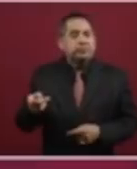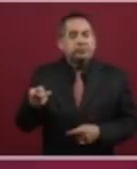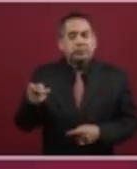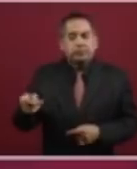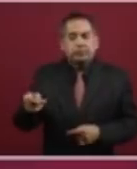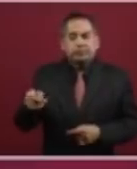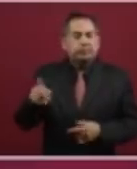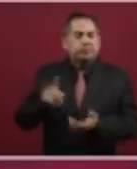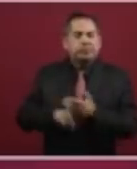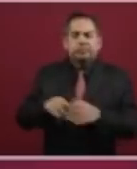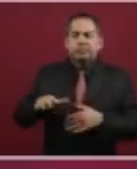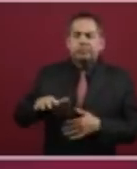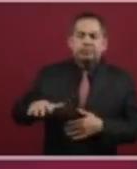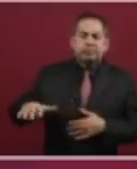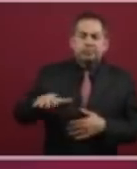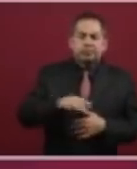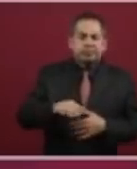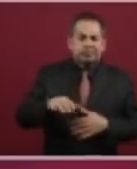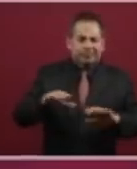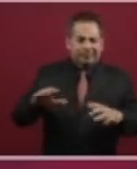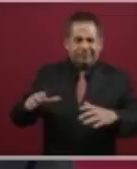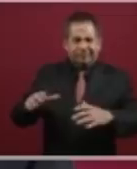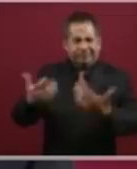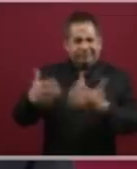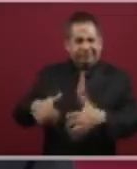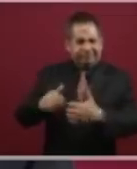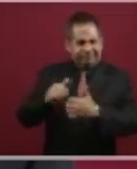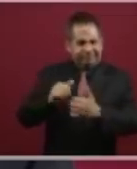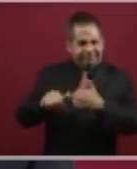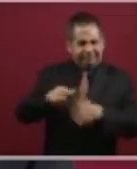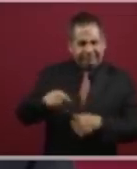el campo Ixache.